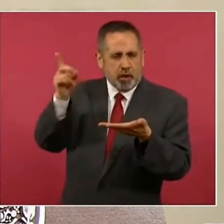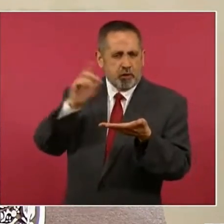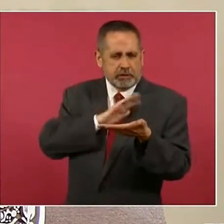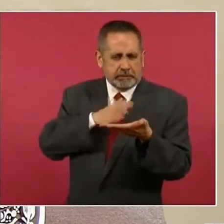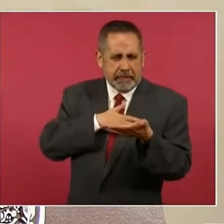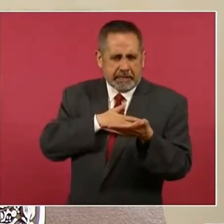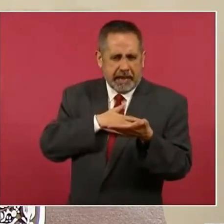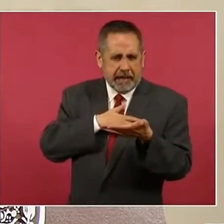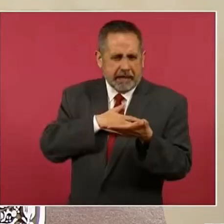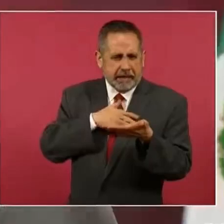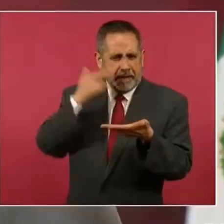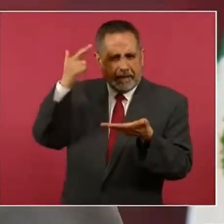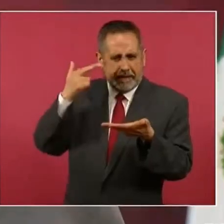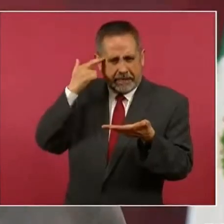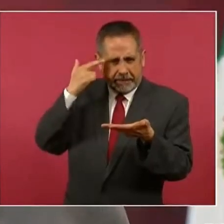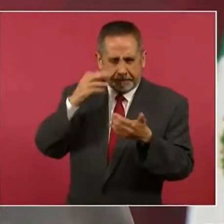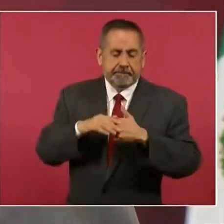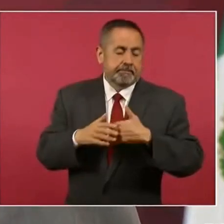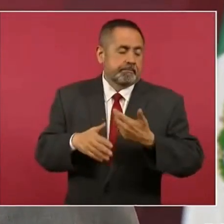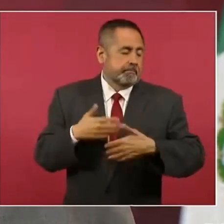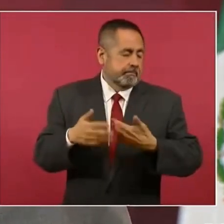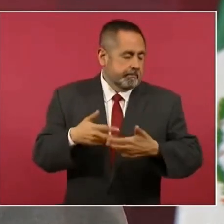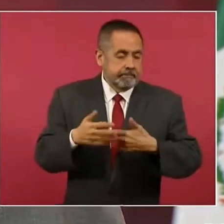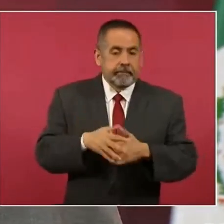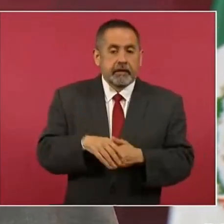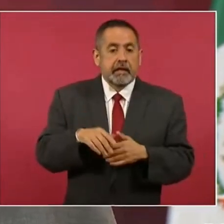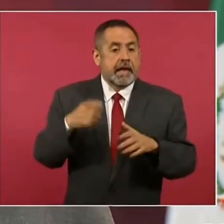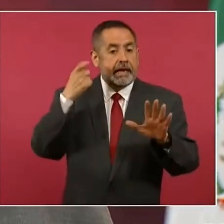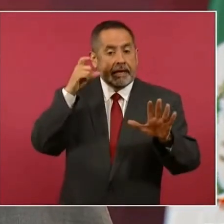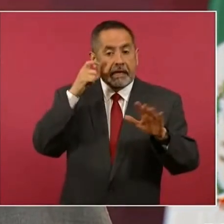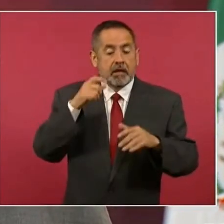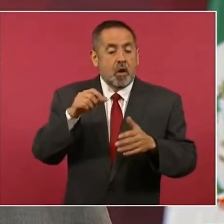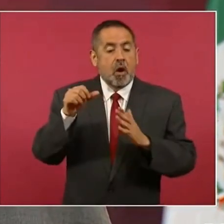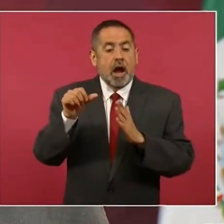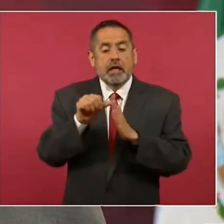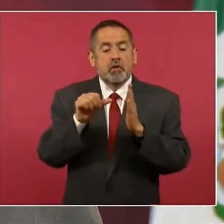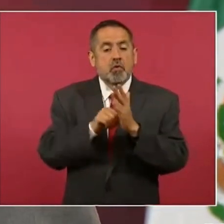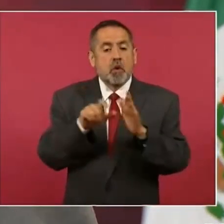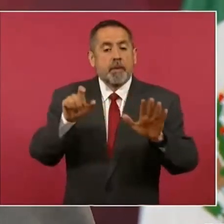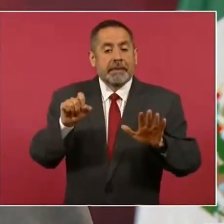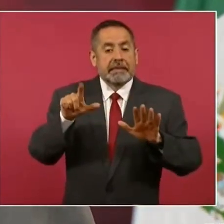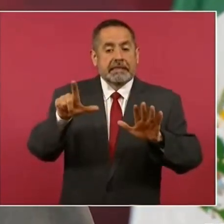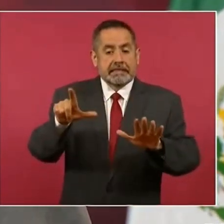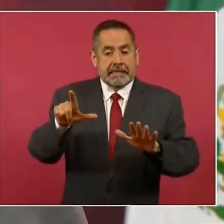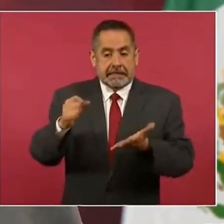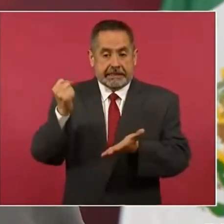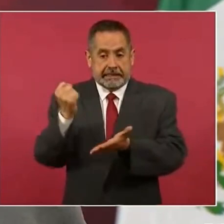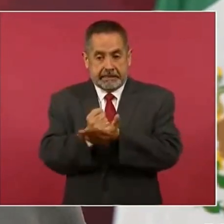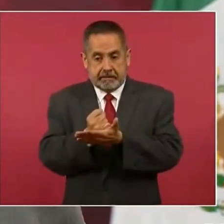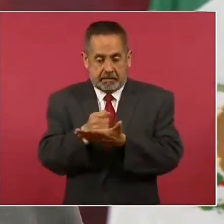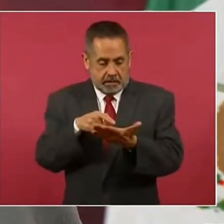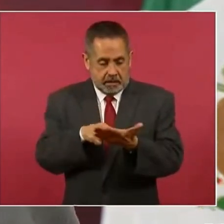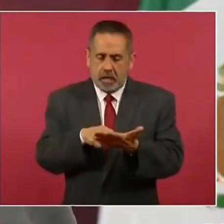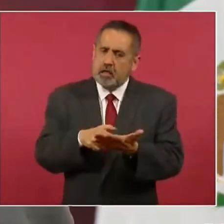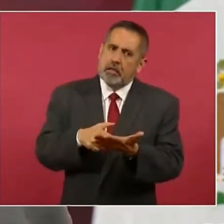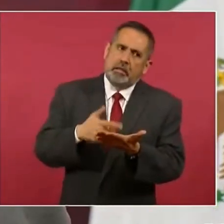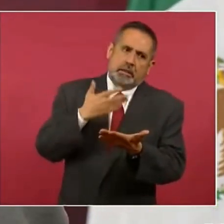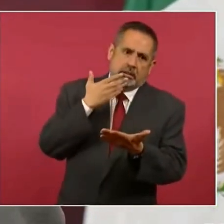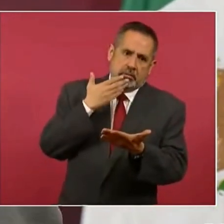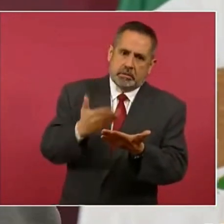Entonces, cuando se aprueba el 27 en Querétaro, lo que se establece es